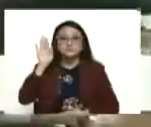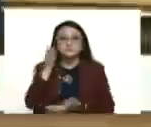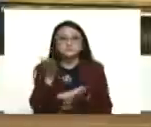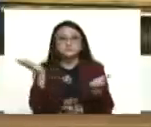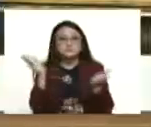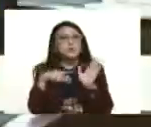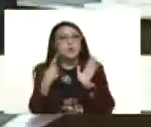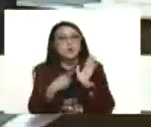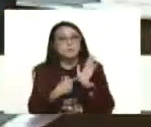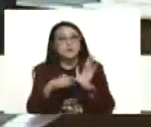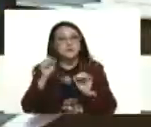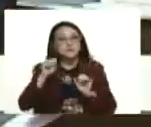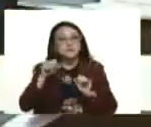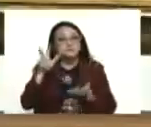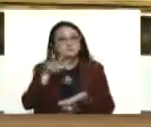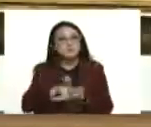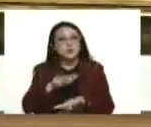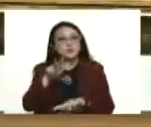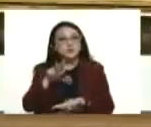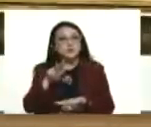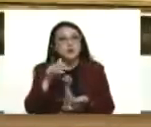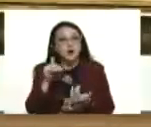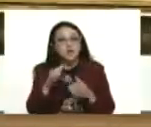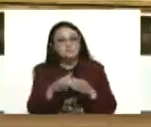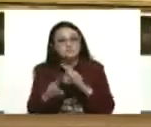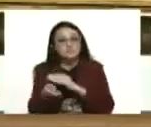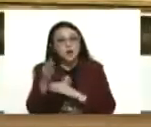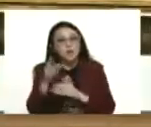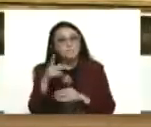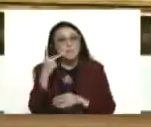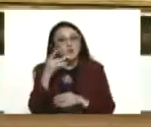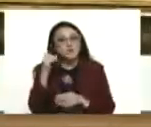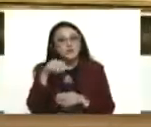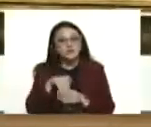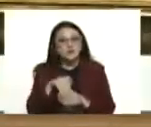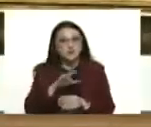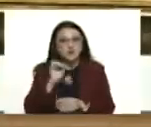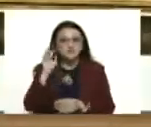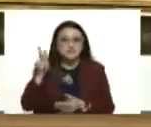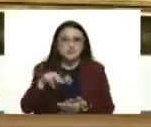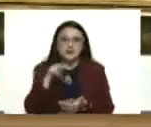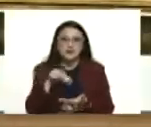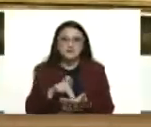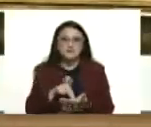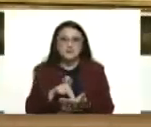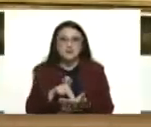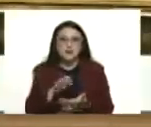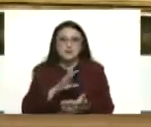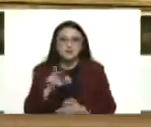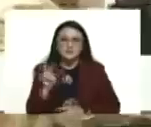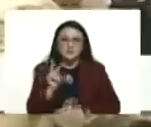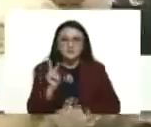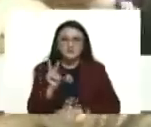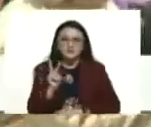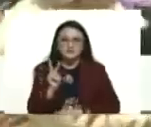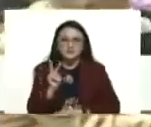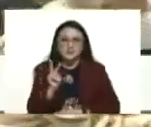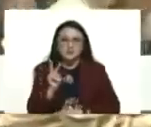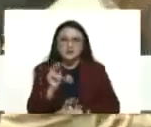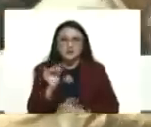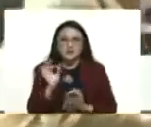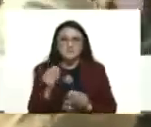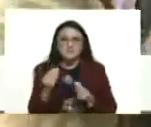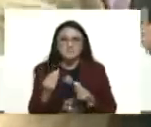por unanimidad. Remítase a la Comisión de Política Interior de la Asamblea Nacional de Venezuela para